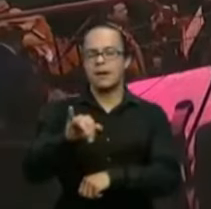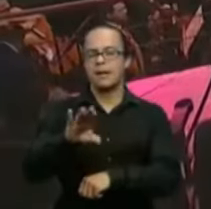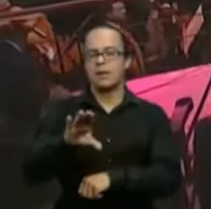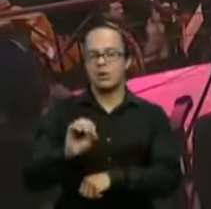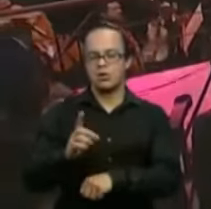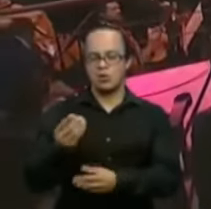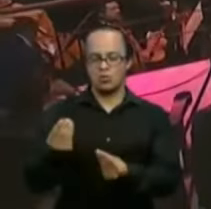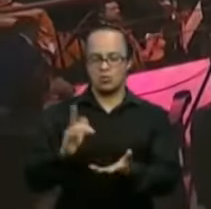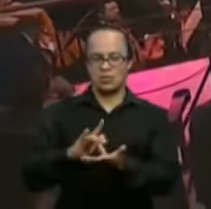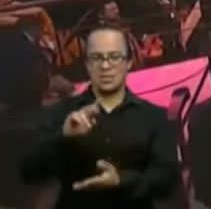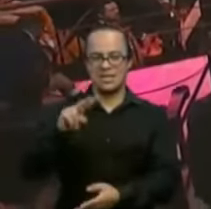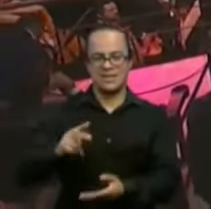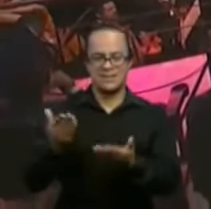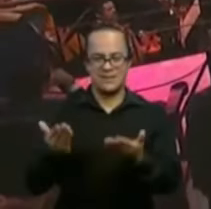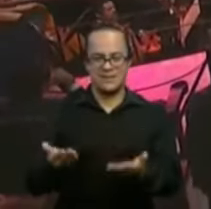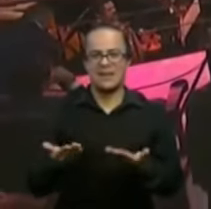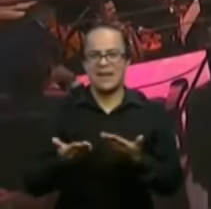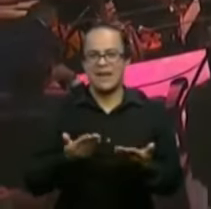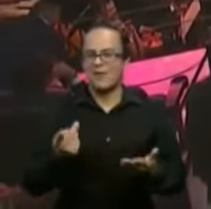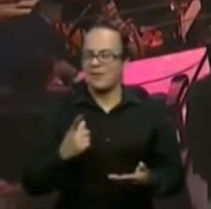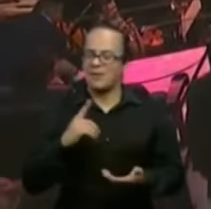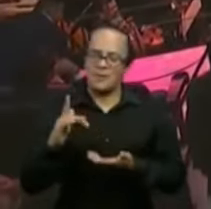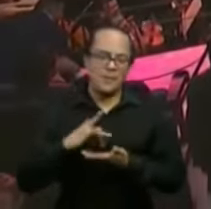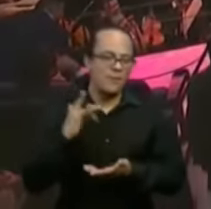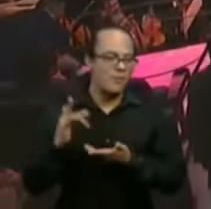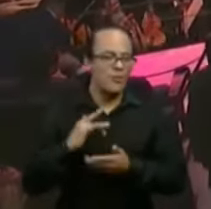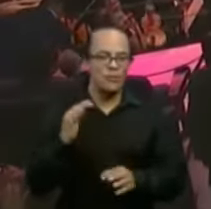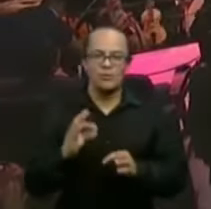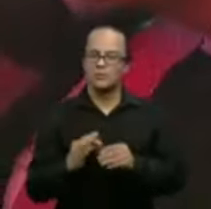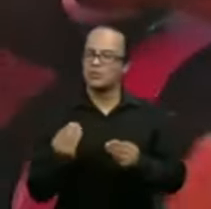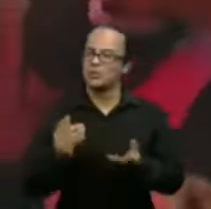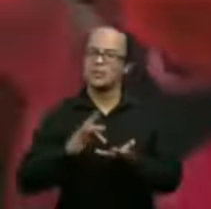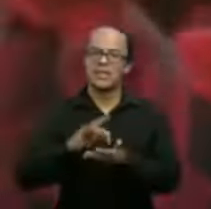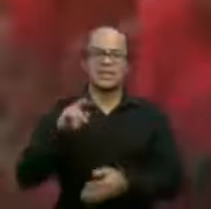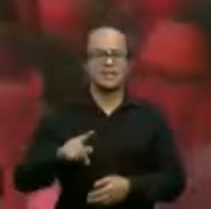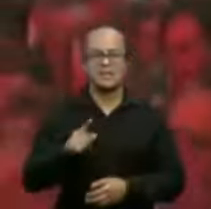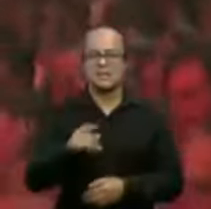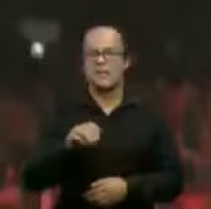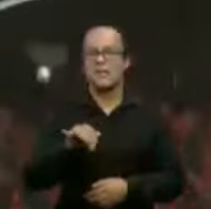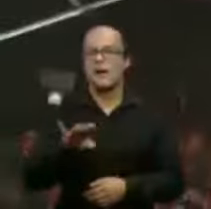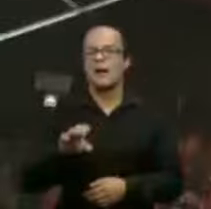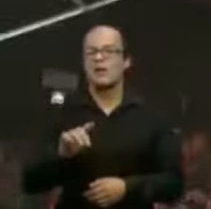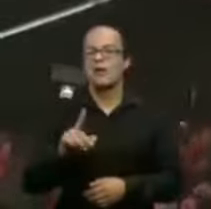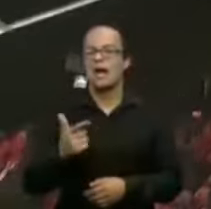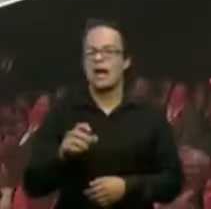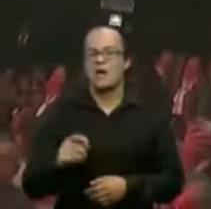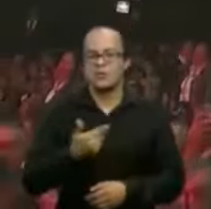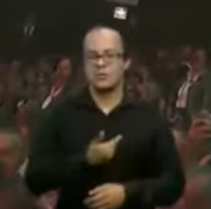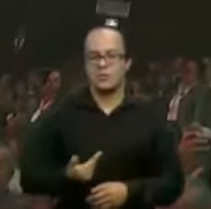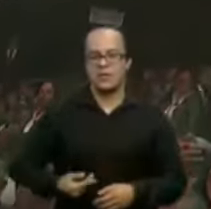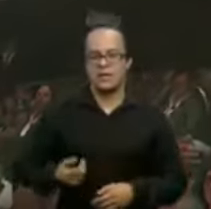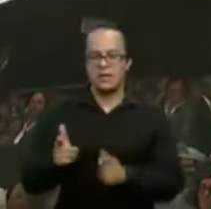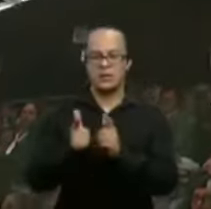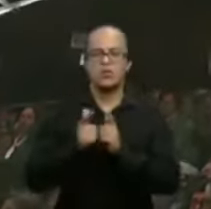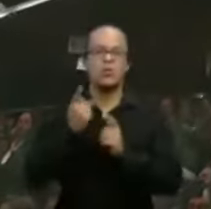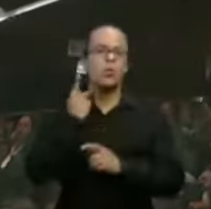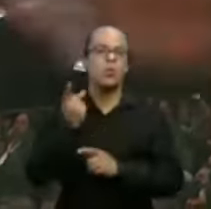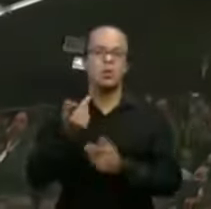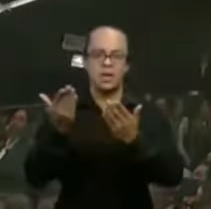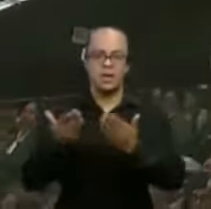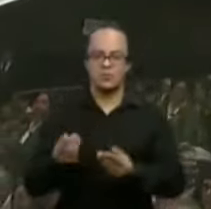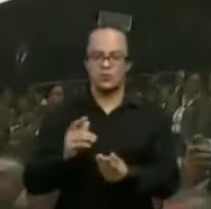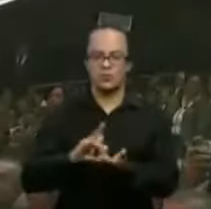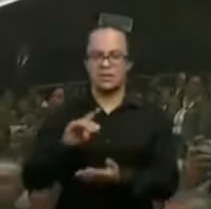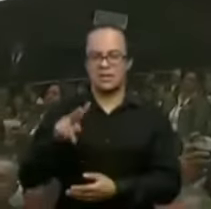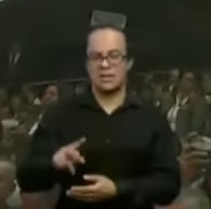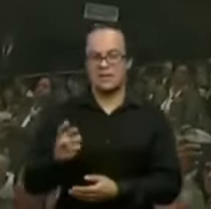muchas gracias por estar aquí, por todo el apoyo que nos has dado, Mario Delgado. Muchas gracias, nuestro presidente de partido. Y sin